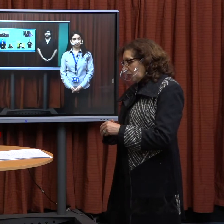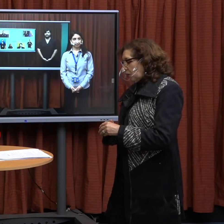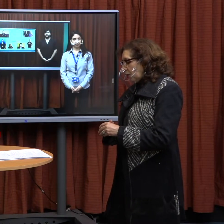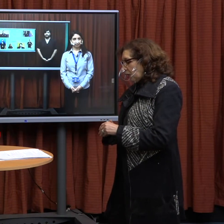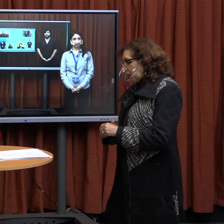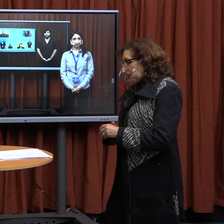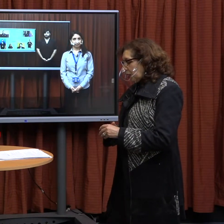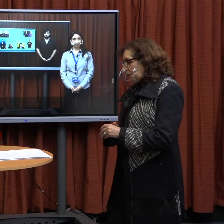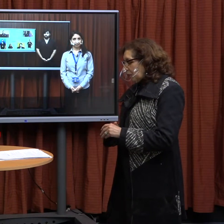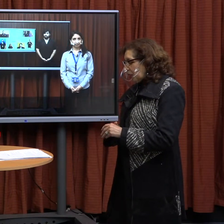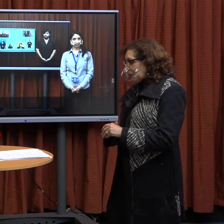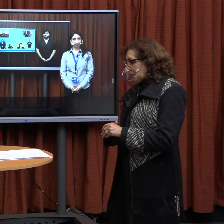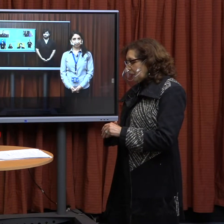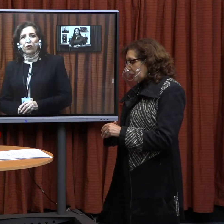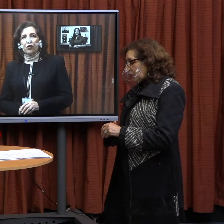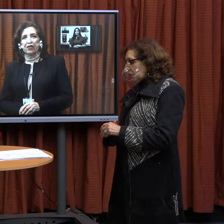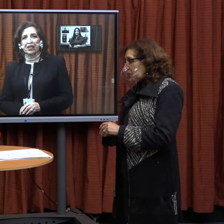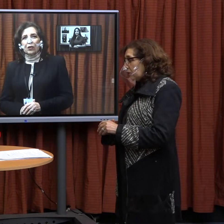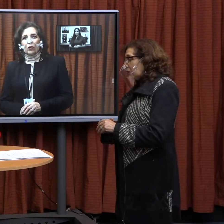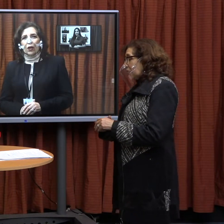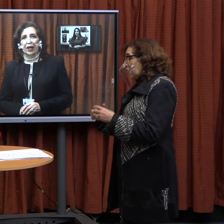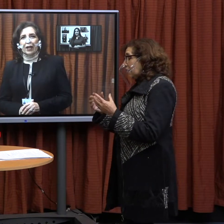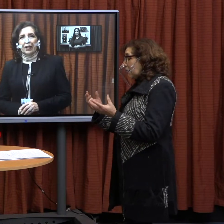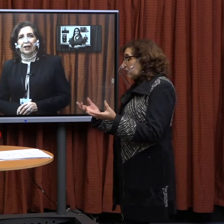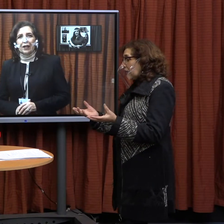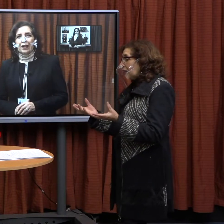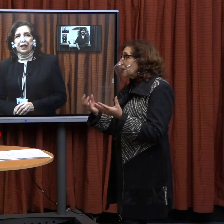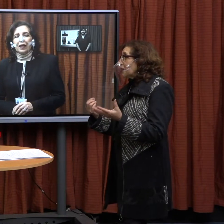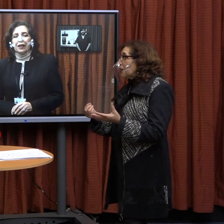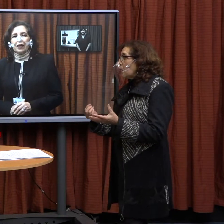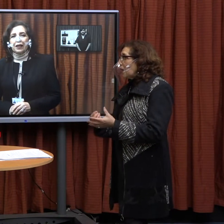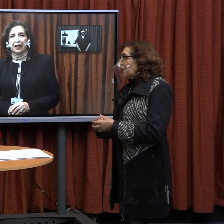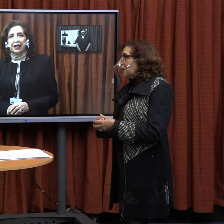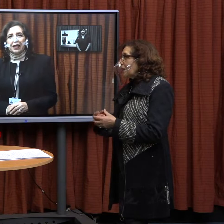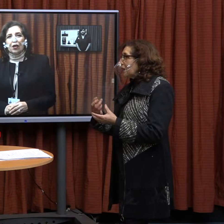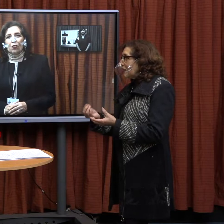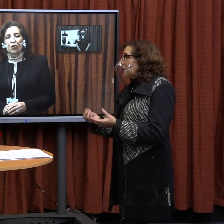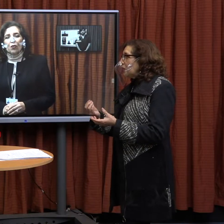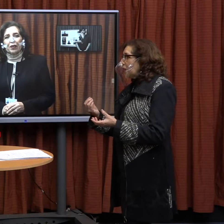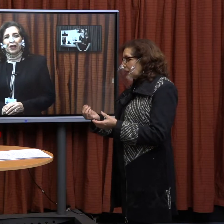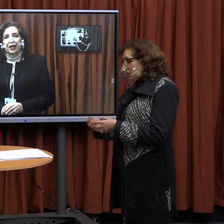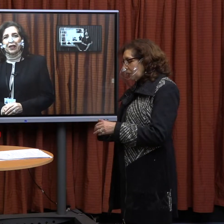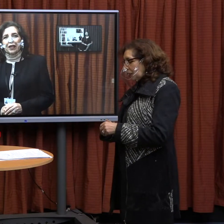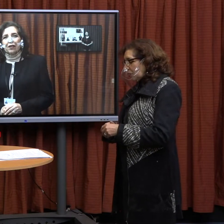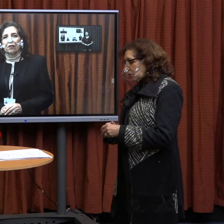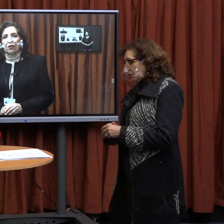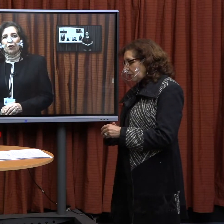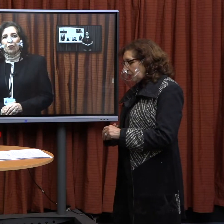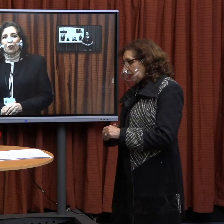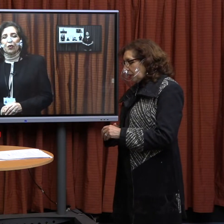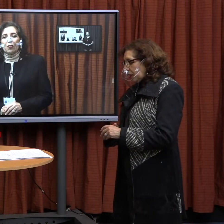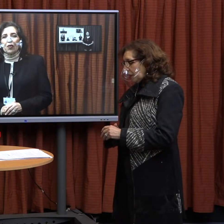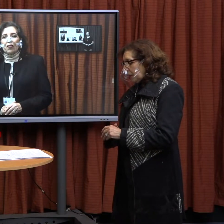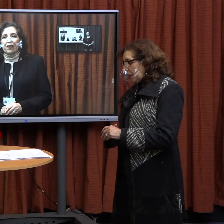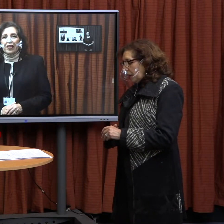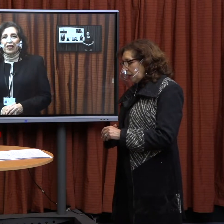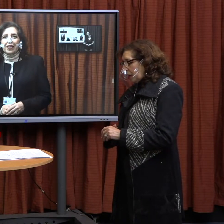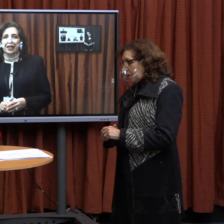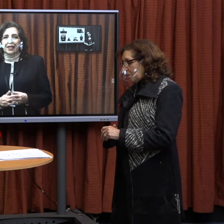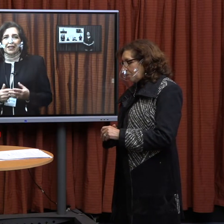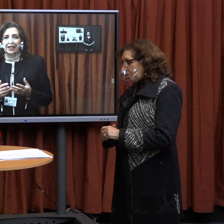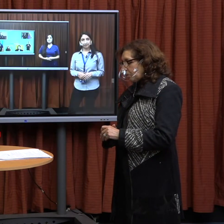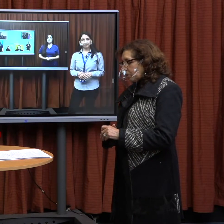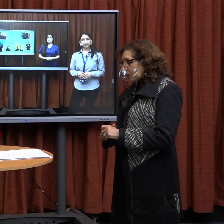En Angol el programa se desarrolló, se desarrollará en seis escuelas que adhirieron a esta invitación y